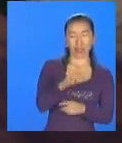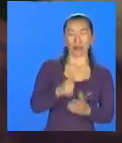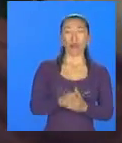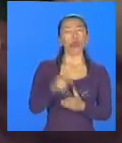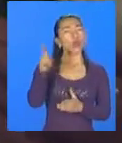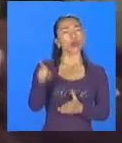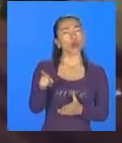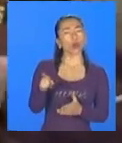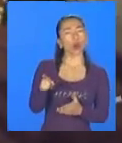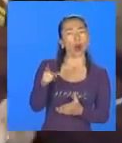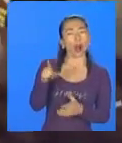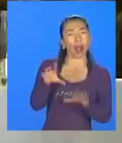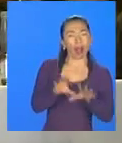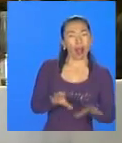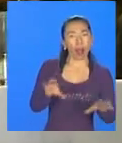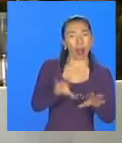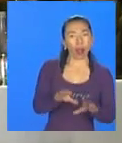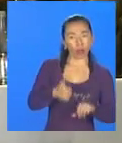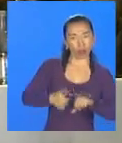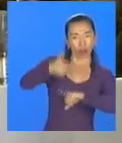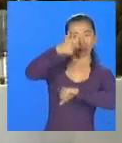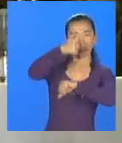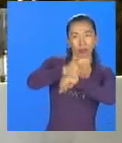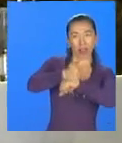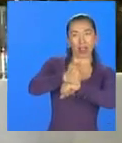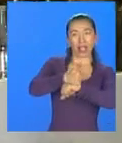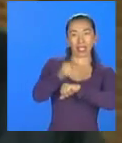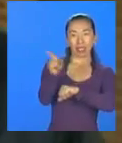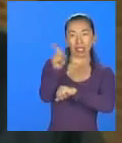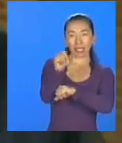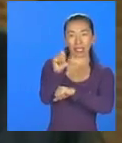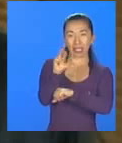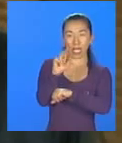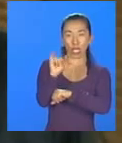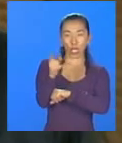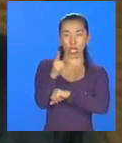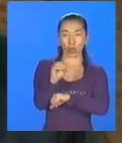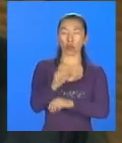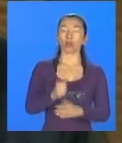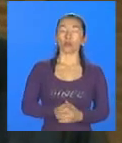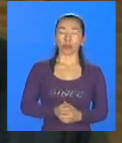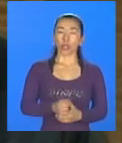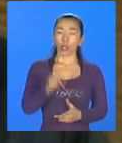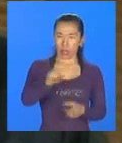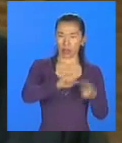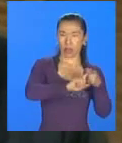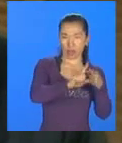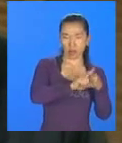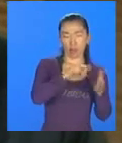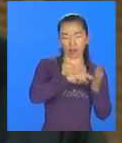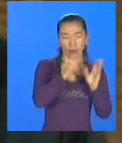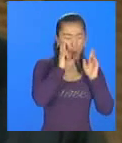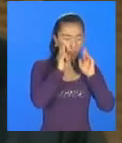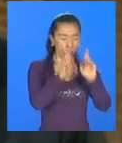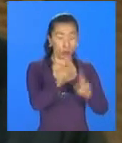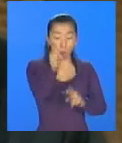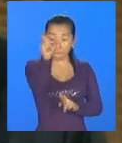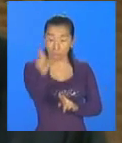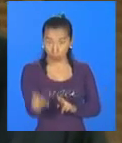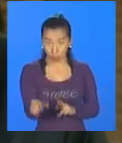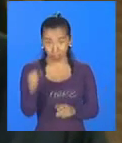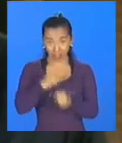fue precedida por el gerente de Transmilenio, Sergio París Mendoza. Para Transmilenio es un reconocimiento a aquellos